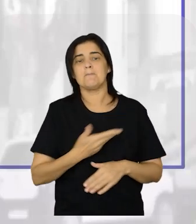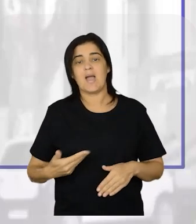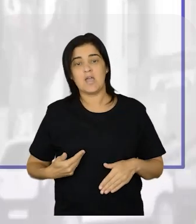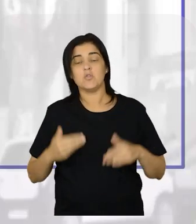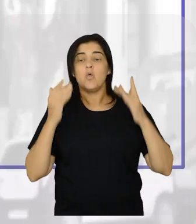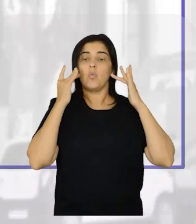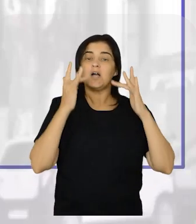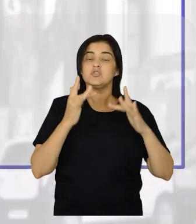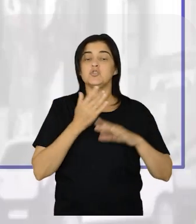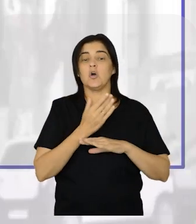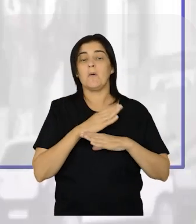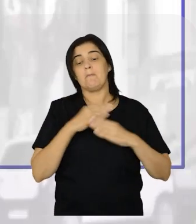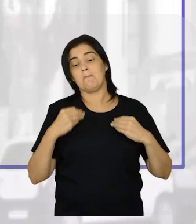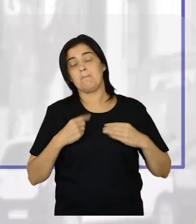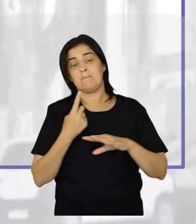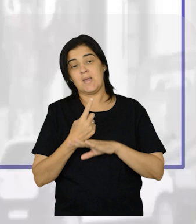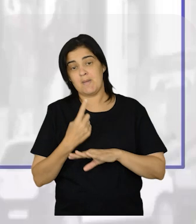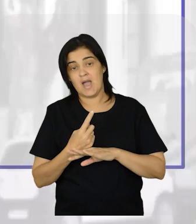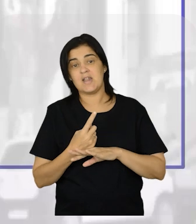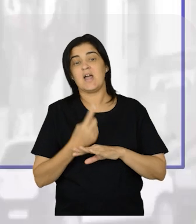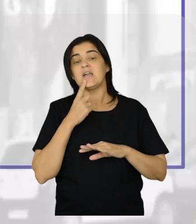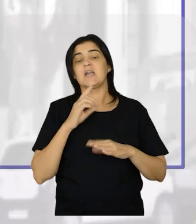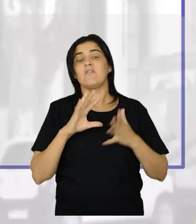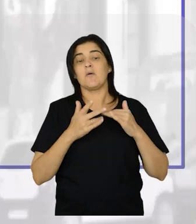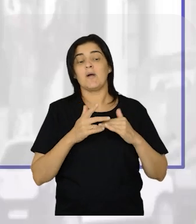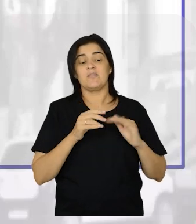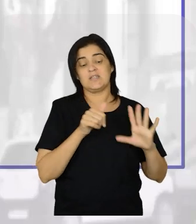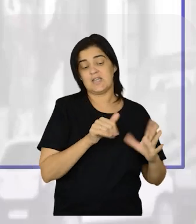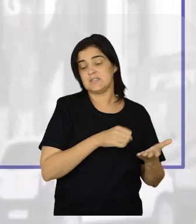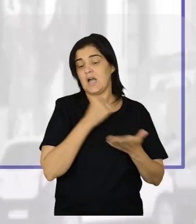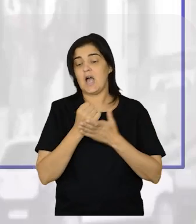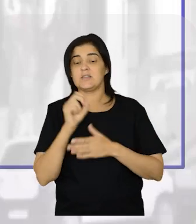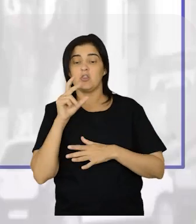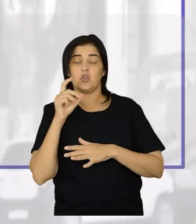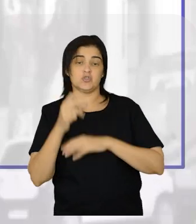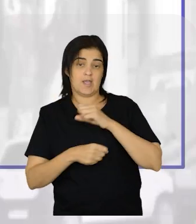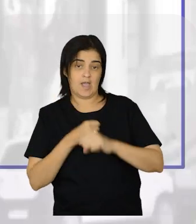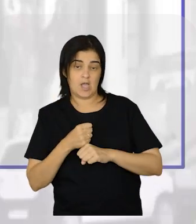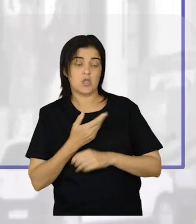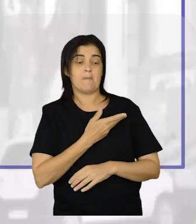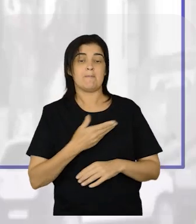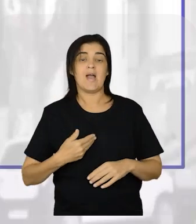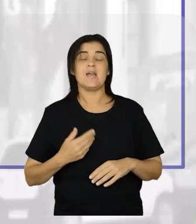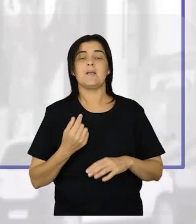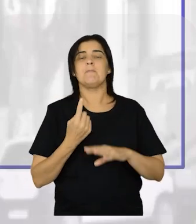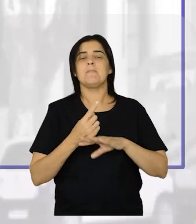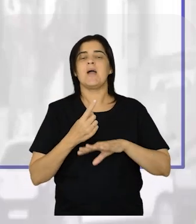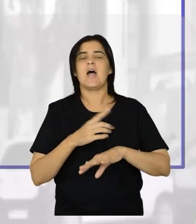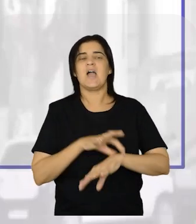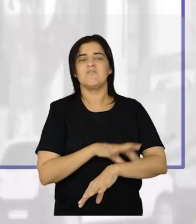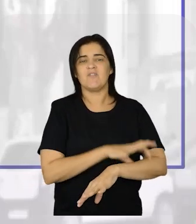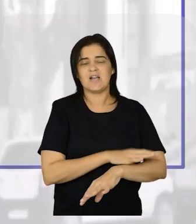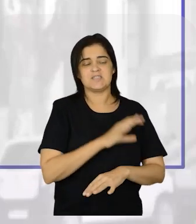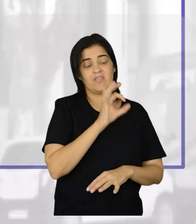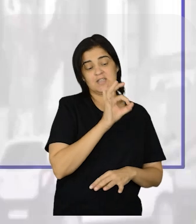en educación primaria, que abarca el nivel escolar que va de 6 a 12 años, maestro en primera infancia, que abarca